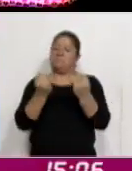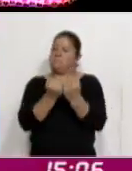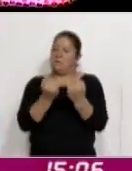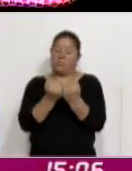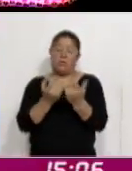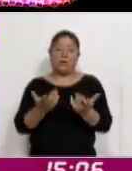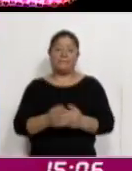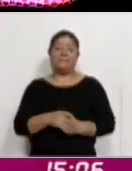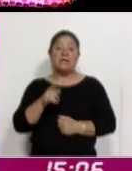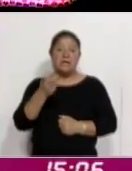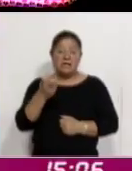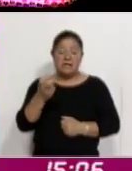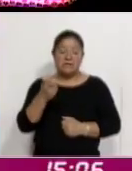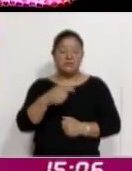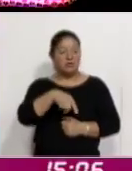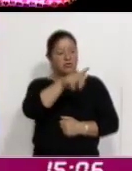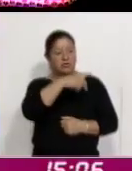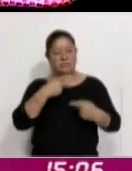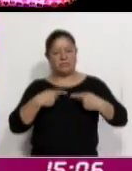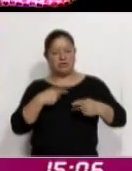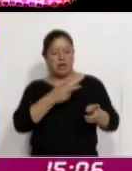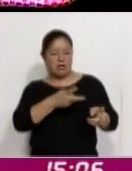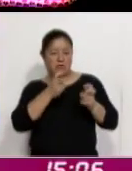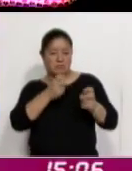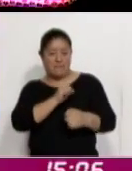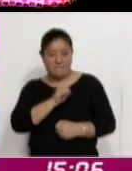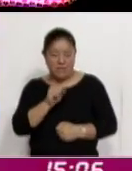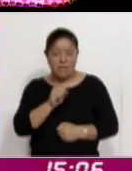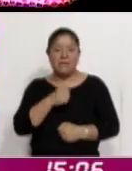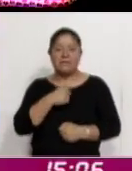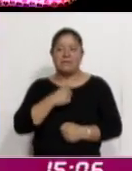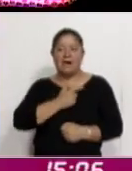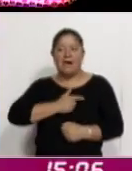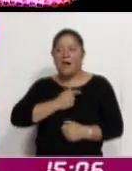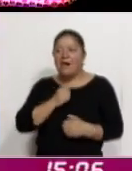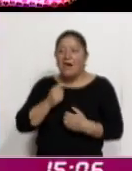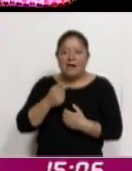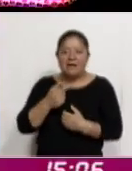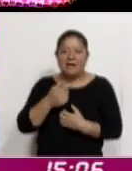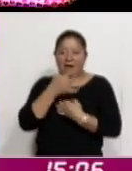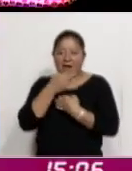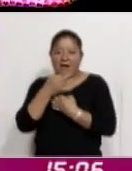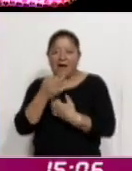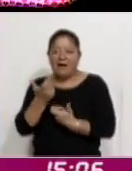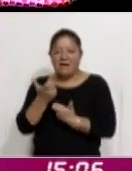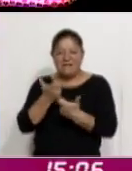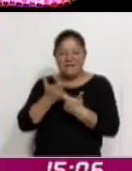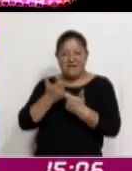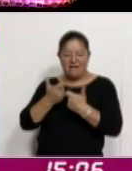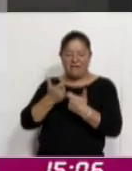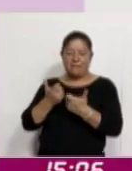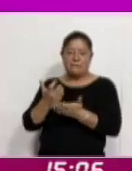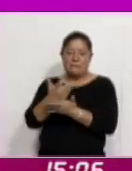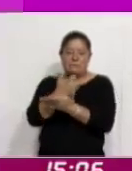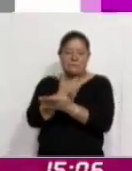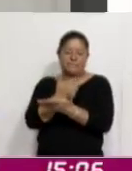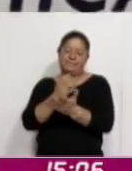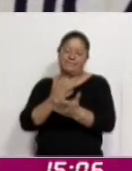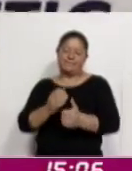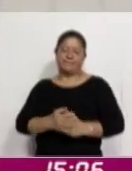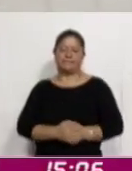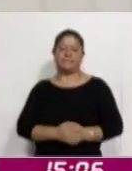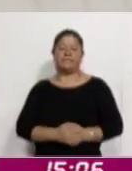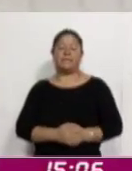ser atractivo para los amantes de lo ajeno, así es que hay que estar muy, muy atentos. Tenemos más, ya que estamos hablando en materia